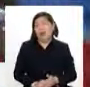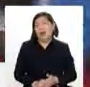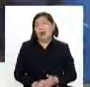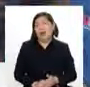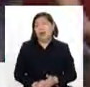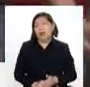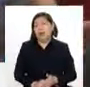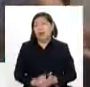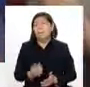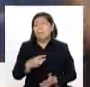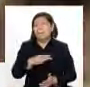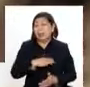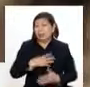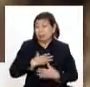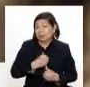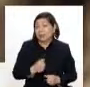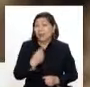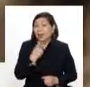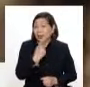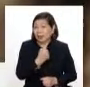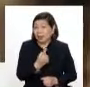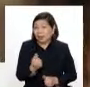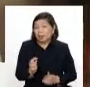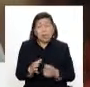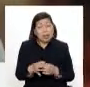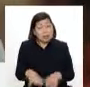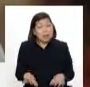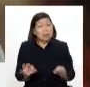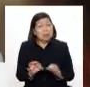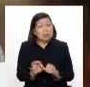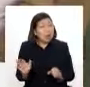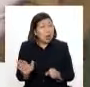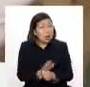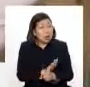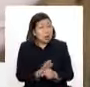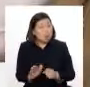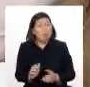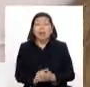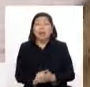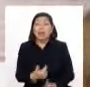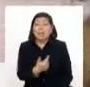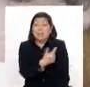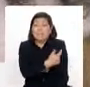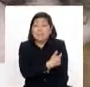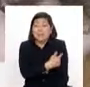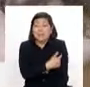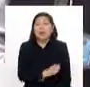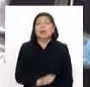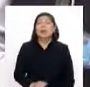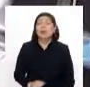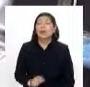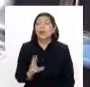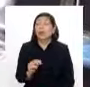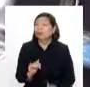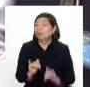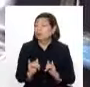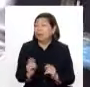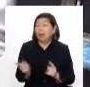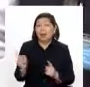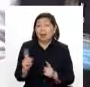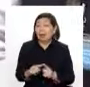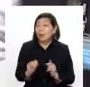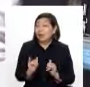que la titular del sector salud hizo hincapié en la importancia de completar el esquema regular de vacunación. Y no voy a parar hasta